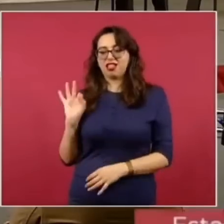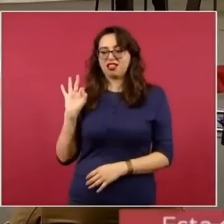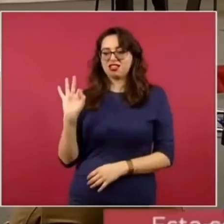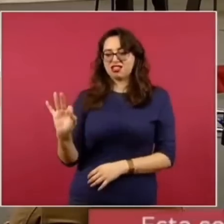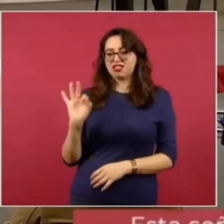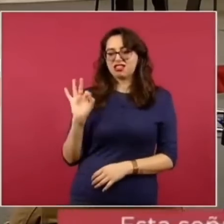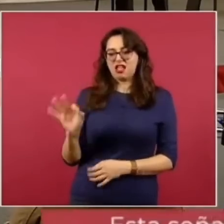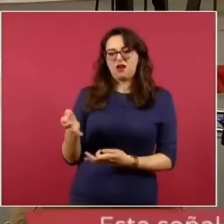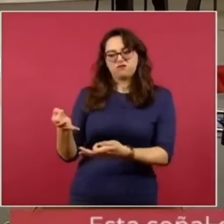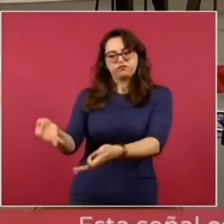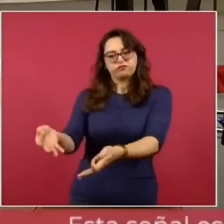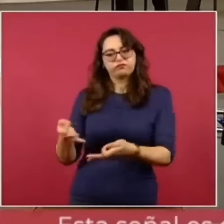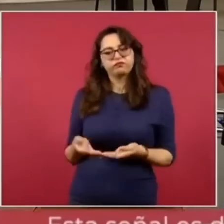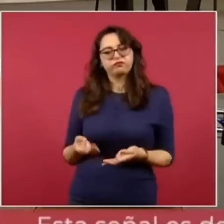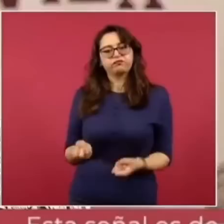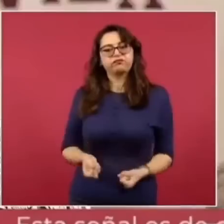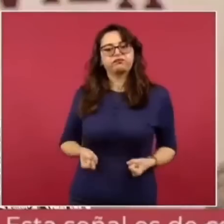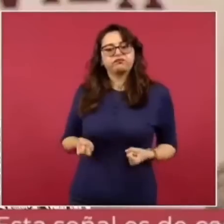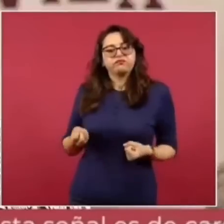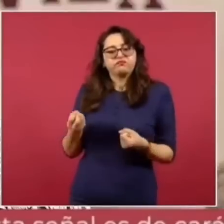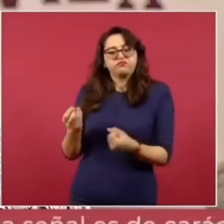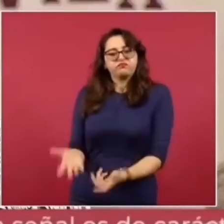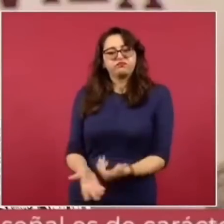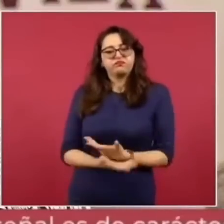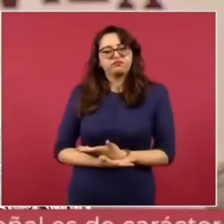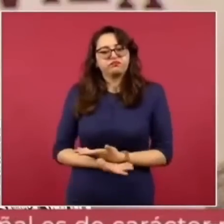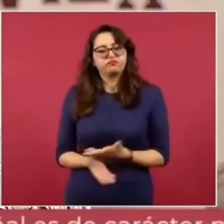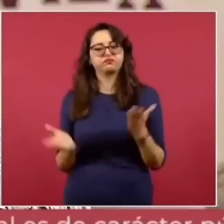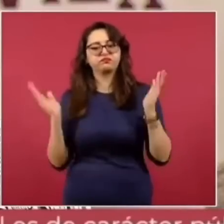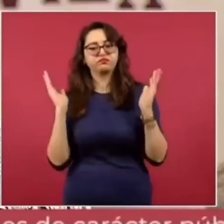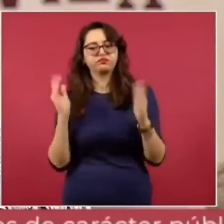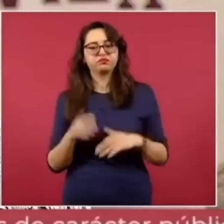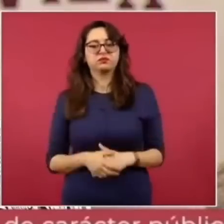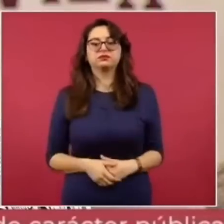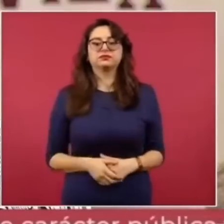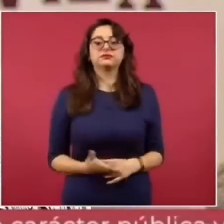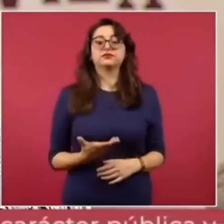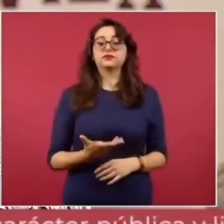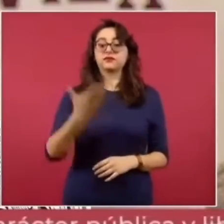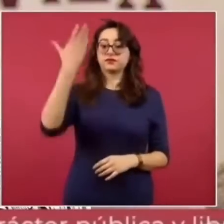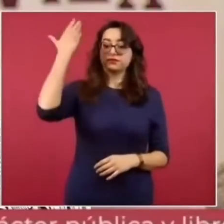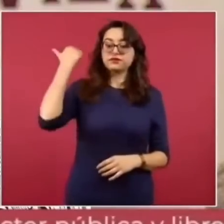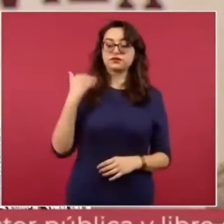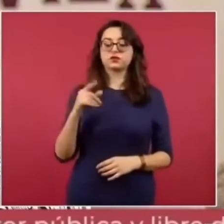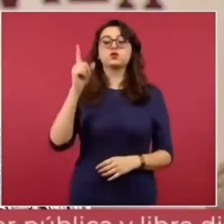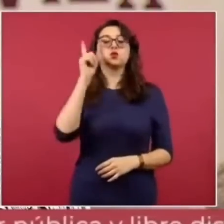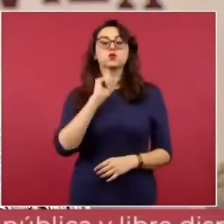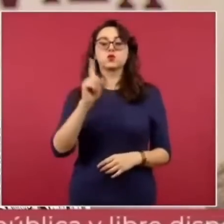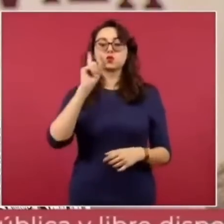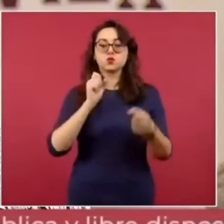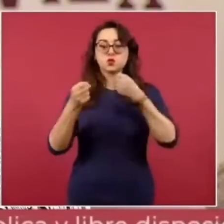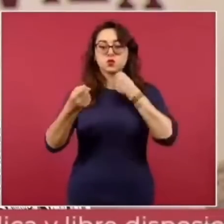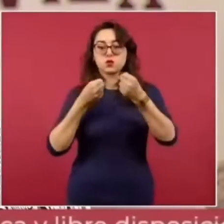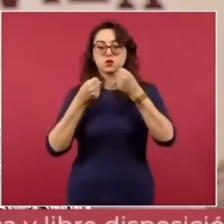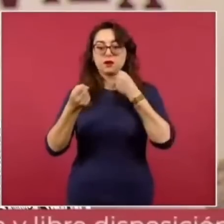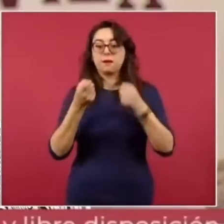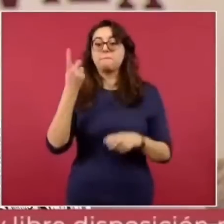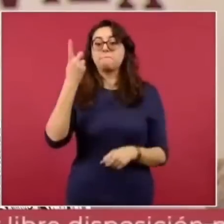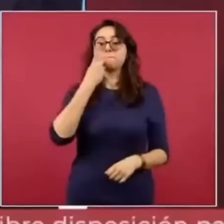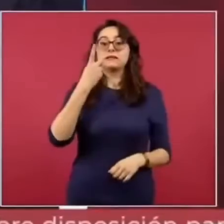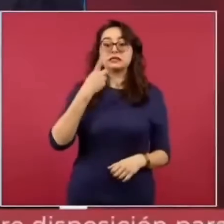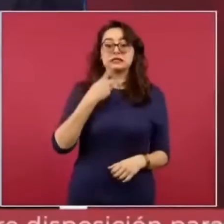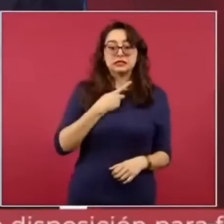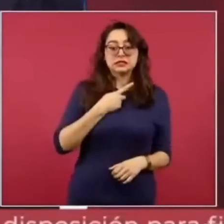electrónicos. Y los ponen a disposición amplia. Nos contaba el otro día una periodista que incluso en la escuela de sus hijos, que